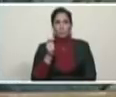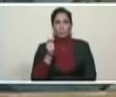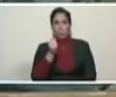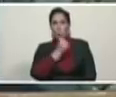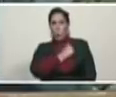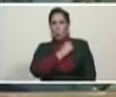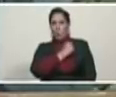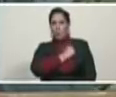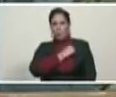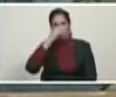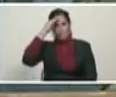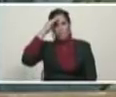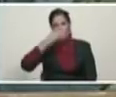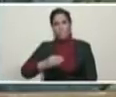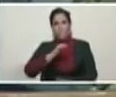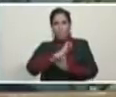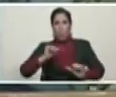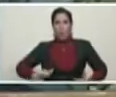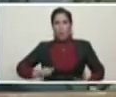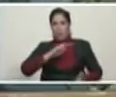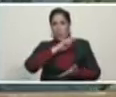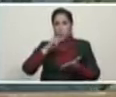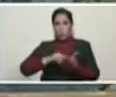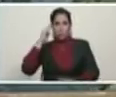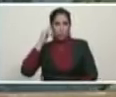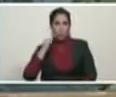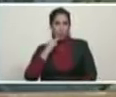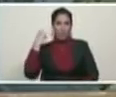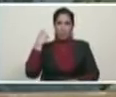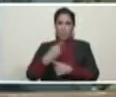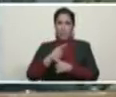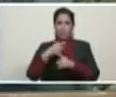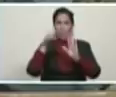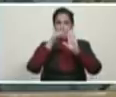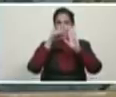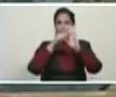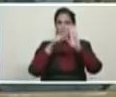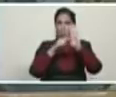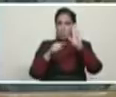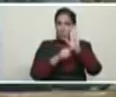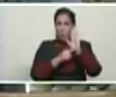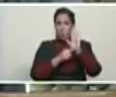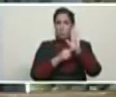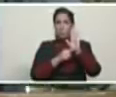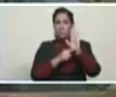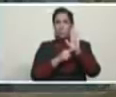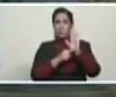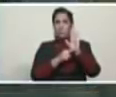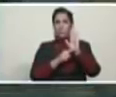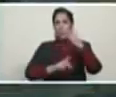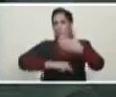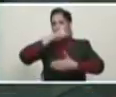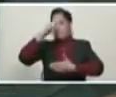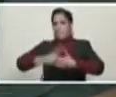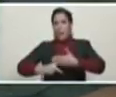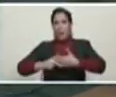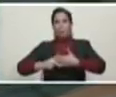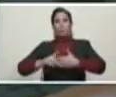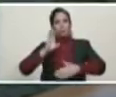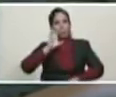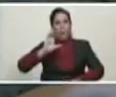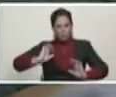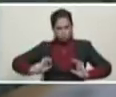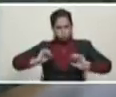compatriotas de las Fuerzas Armadas Nacional Bolivariana, se tienen que cumplir. El arranque del Plan de la Patria